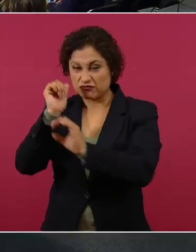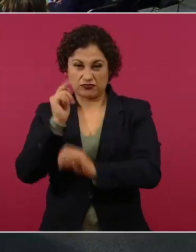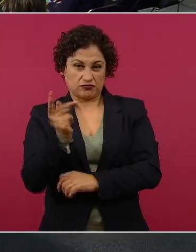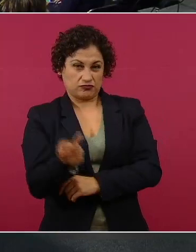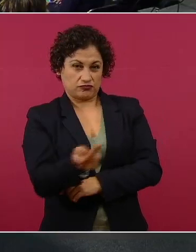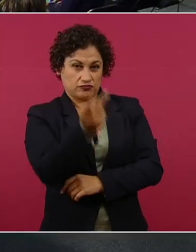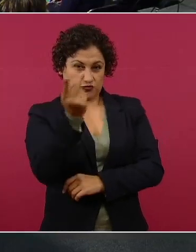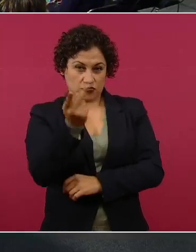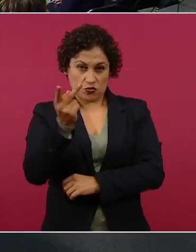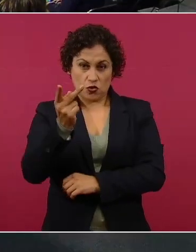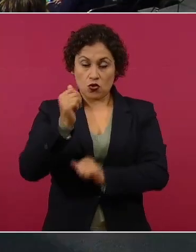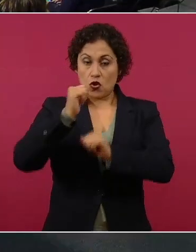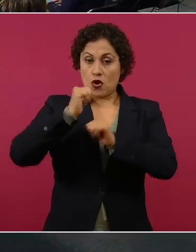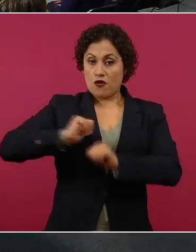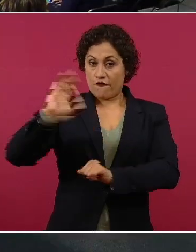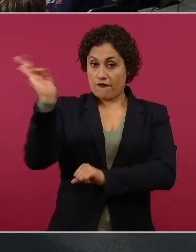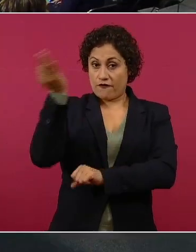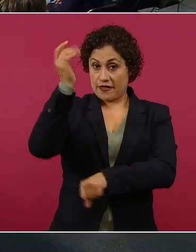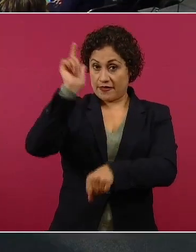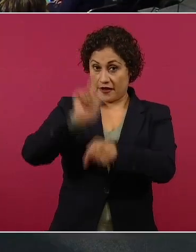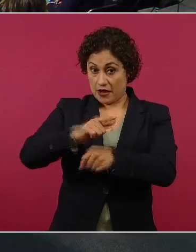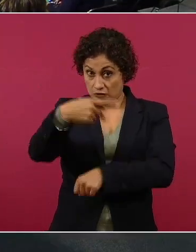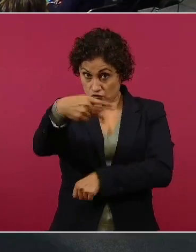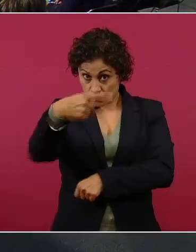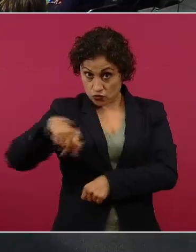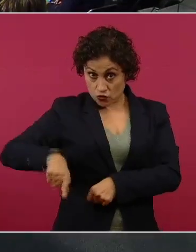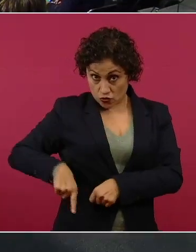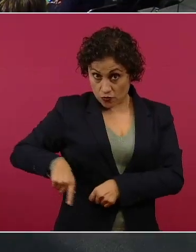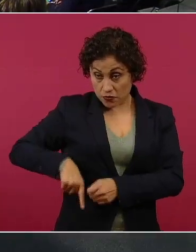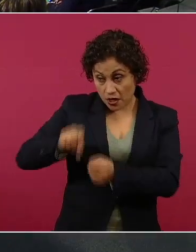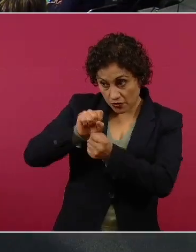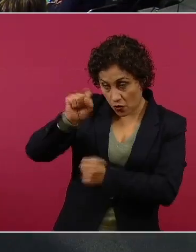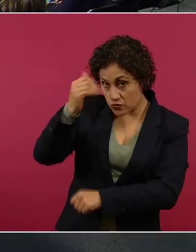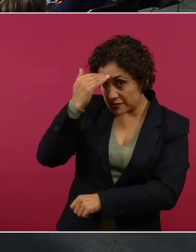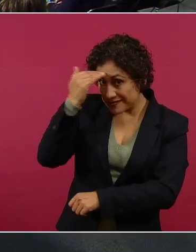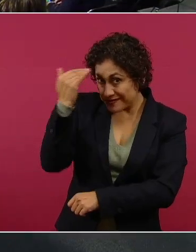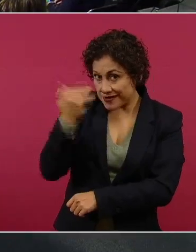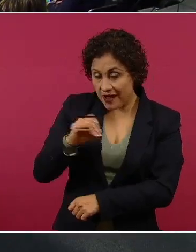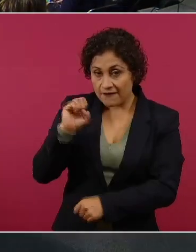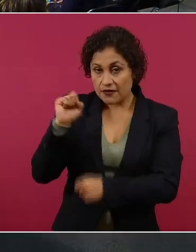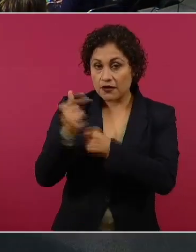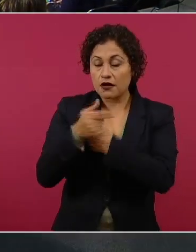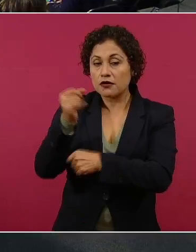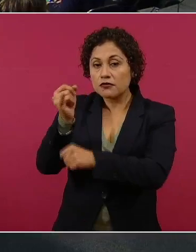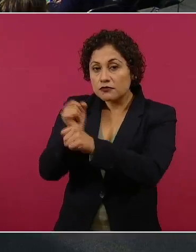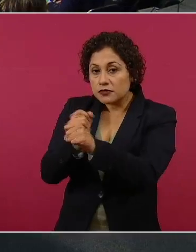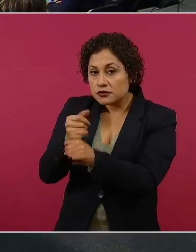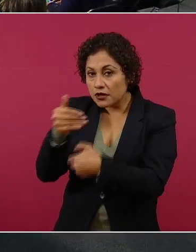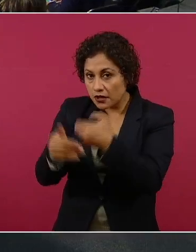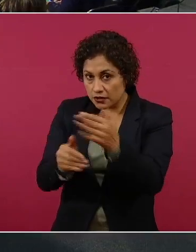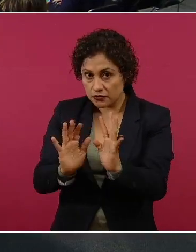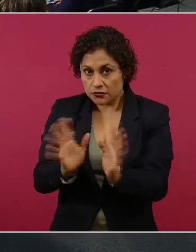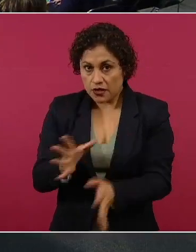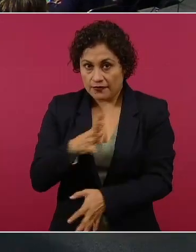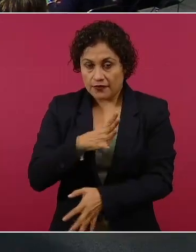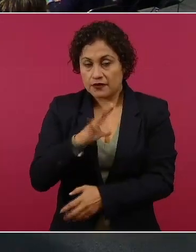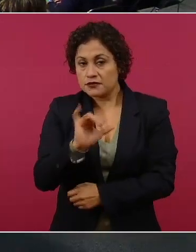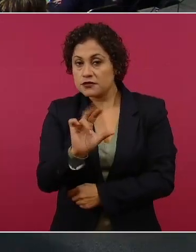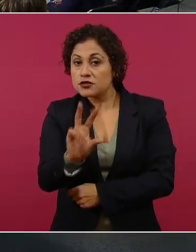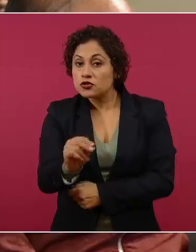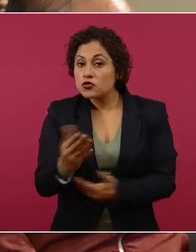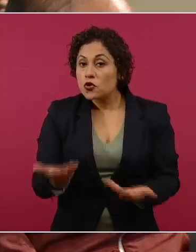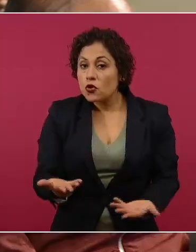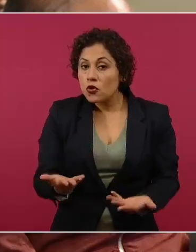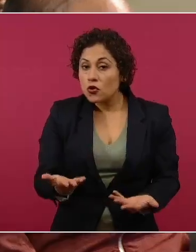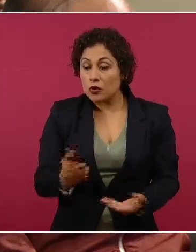¿Autoridades federales de su gobierno tienen conocimiento de esto y hay alguna investigación en curso? De ser así, ¿qué opinión